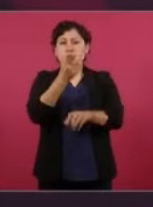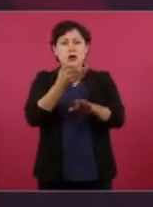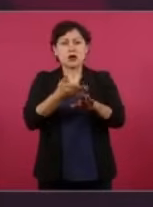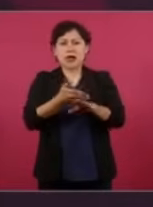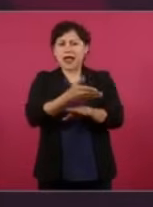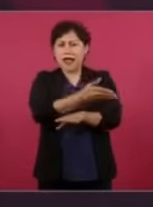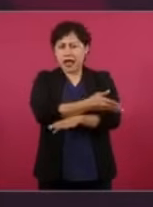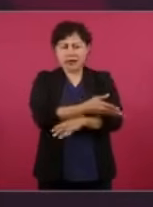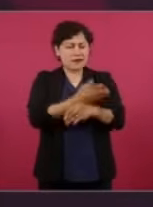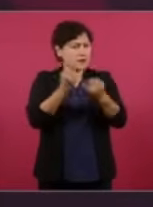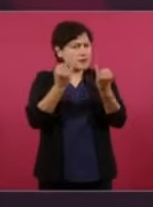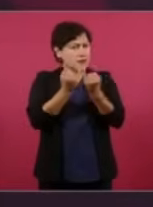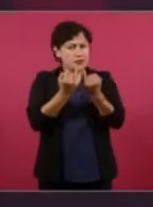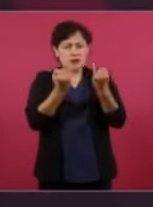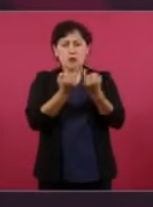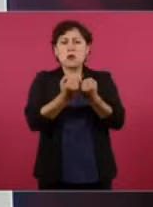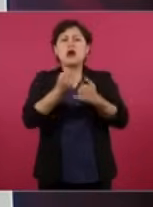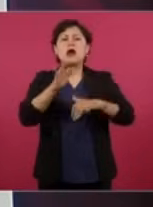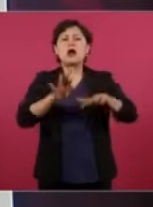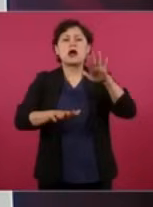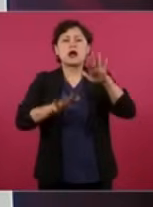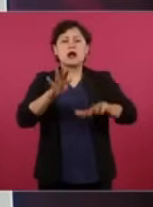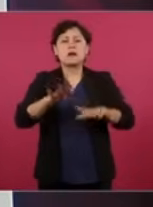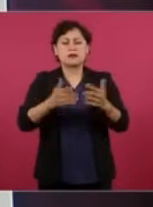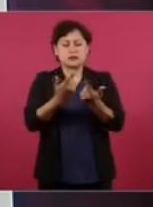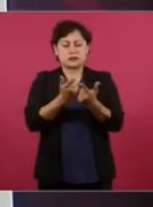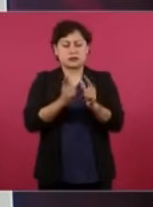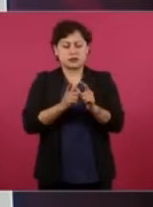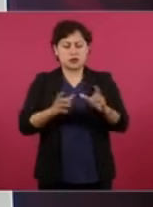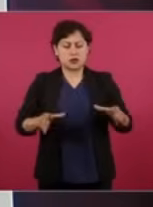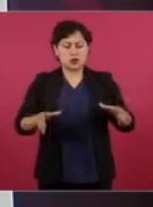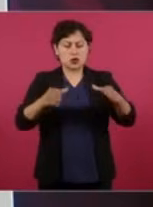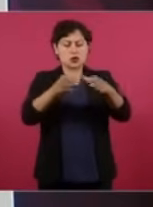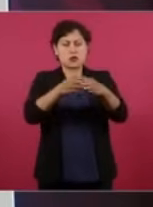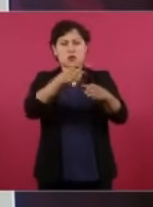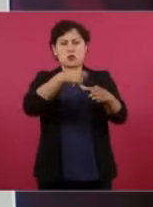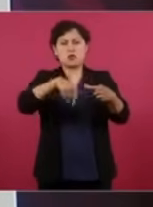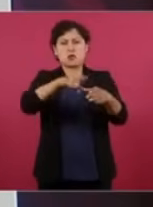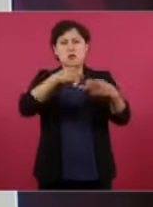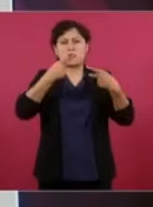un grupo con pensamiento conservador en nuestro país.